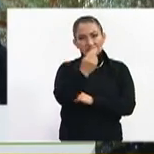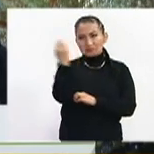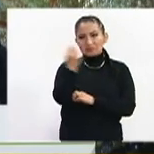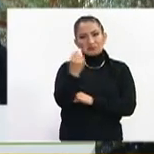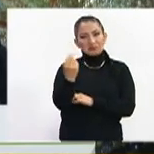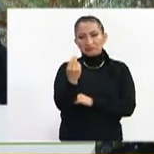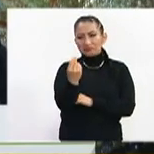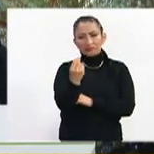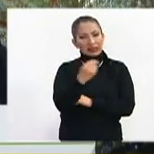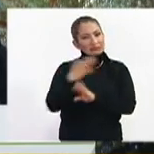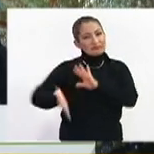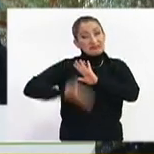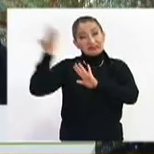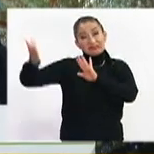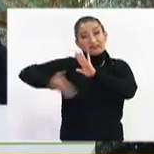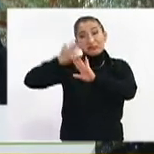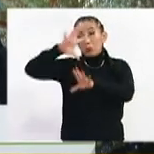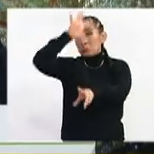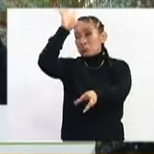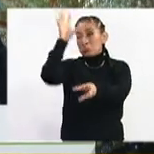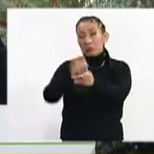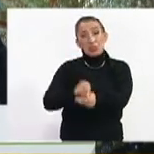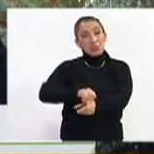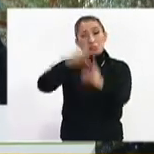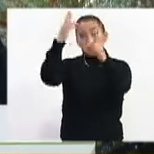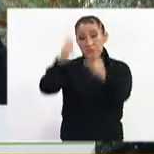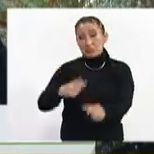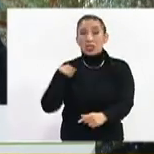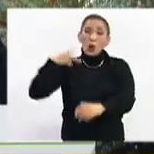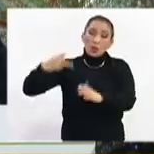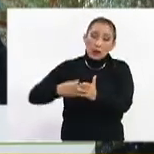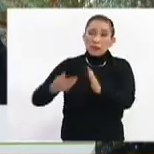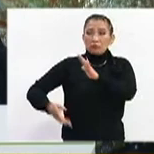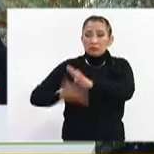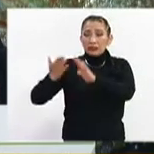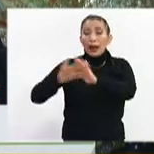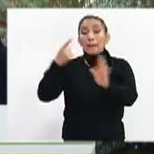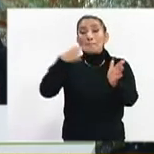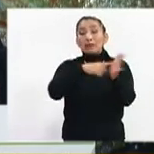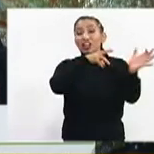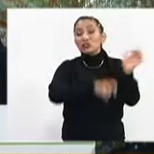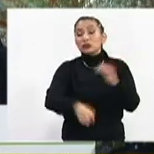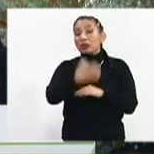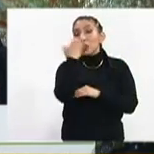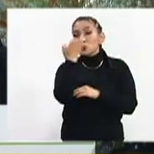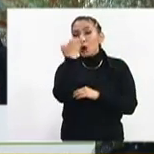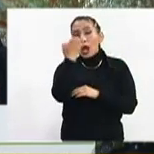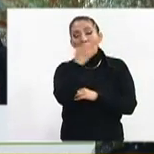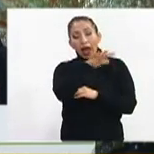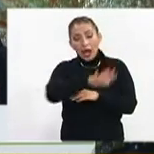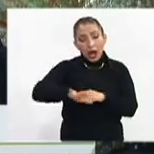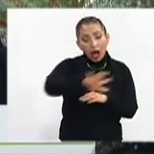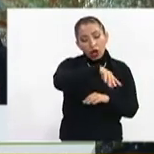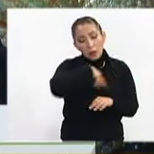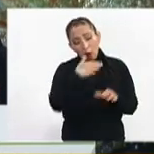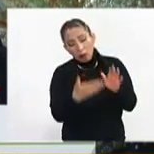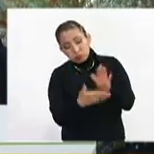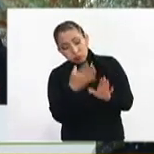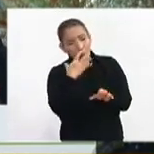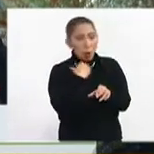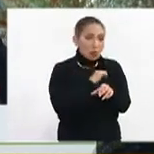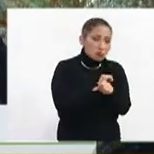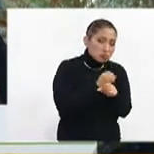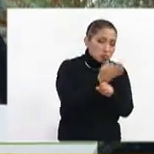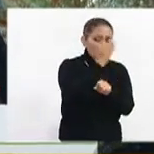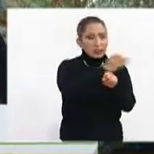una reconstrucción total. Van a ser un poco más de 1,800 escuelas que van a requerir una reconstrucción